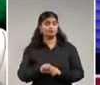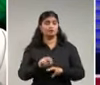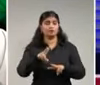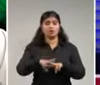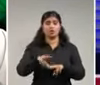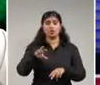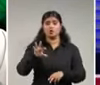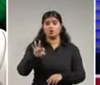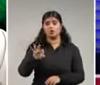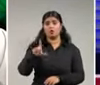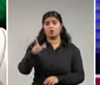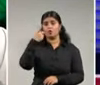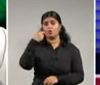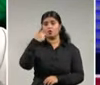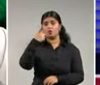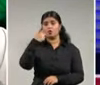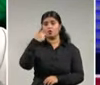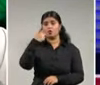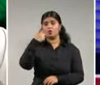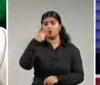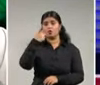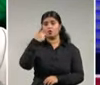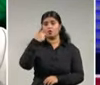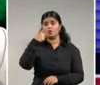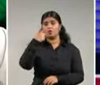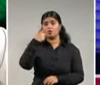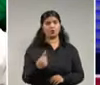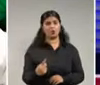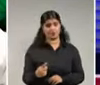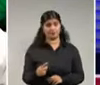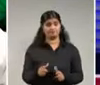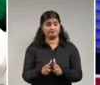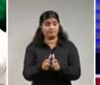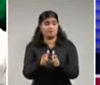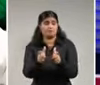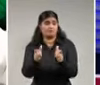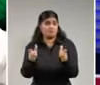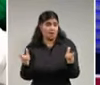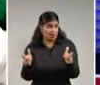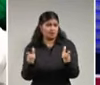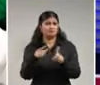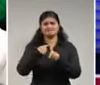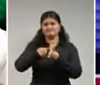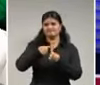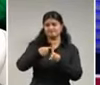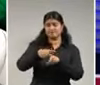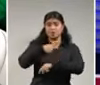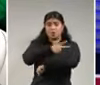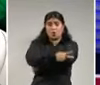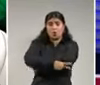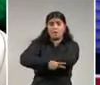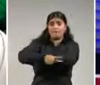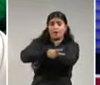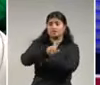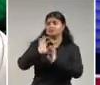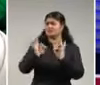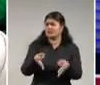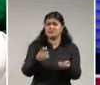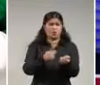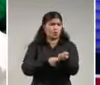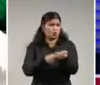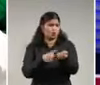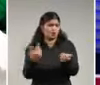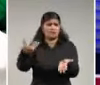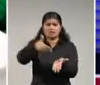ven, está muy relacionado a cifras mayores con los países que mayor número de viajeros están arribando